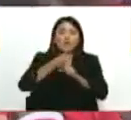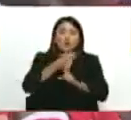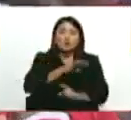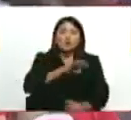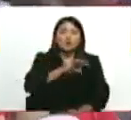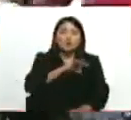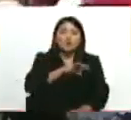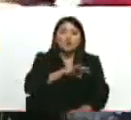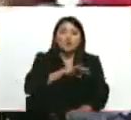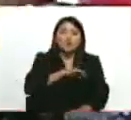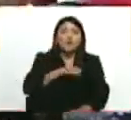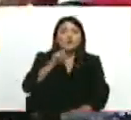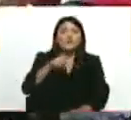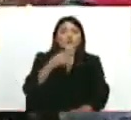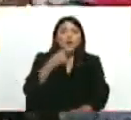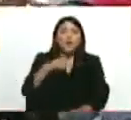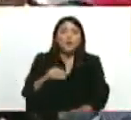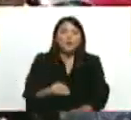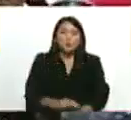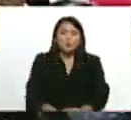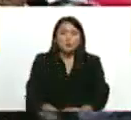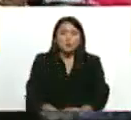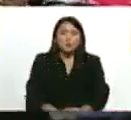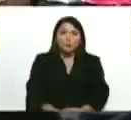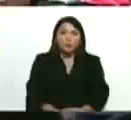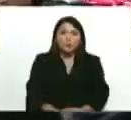de la juventud.